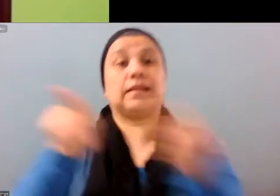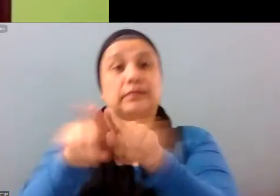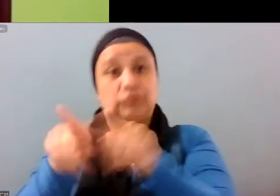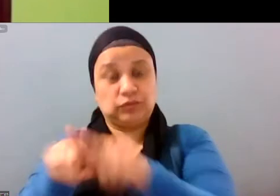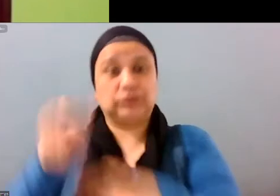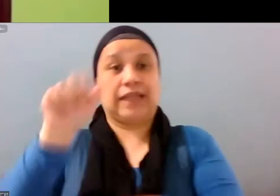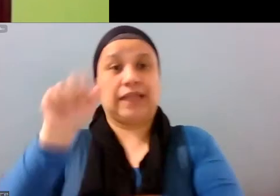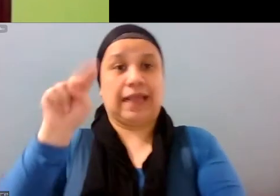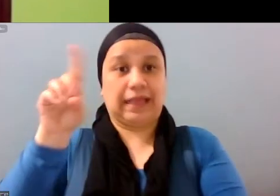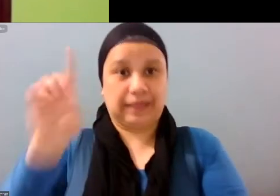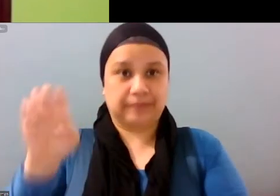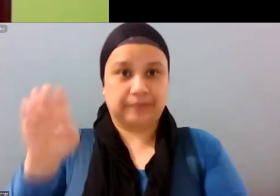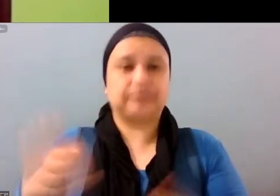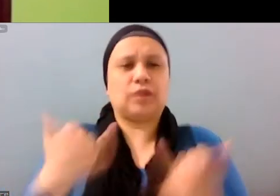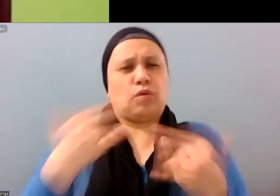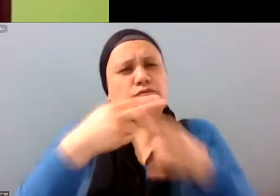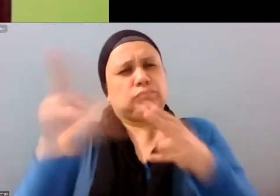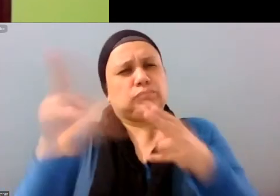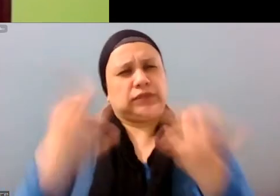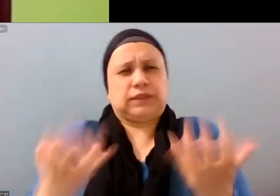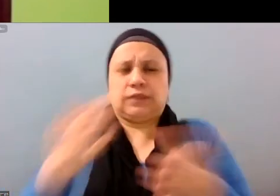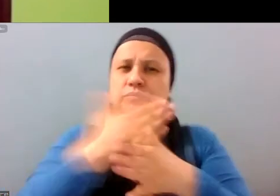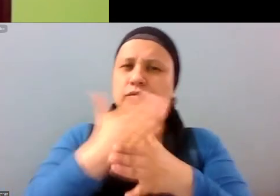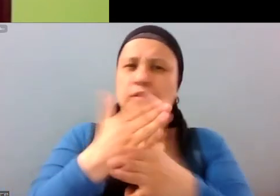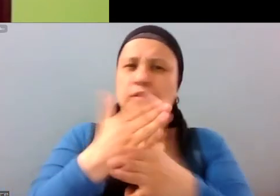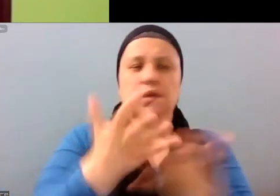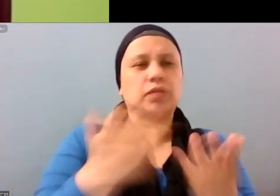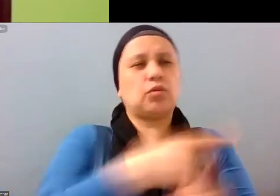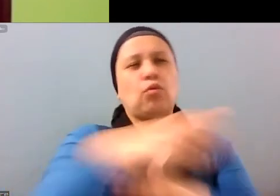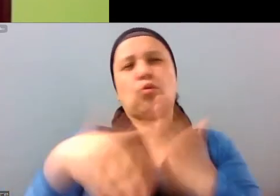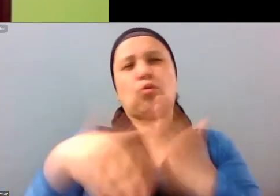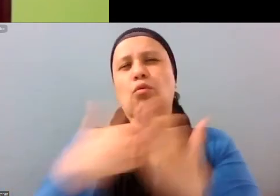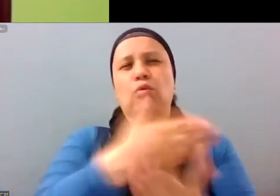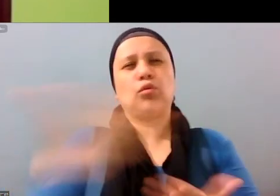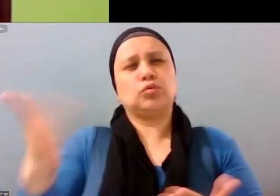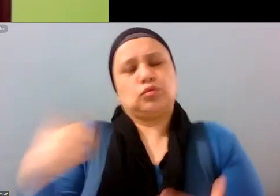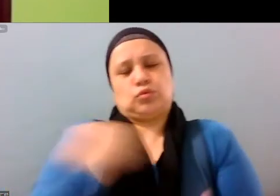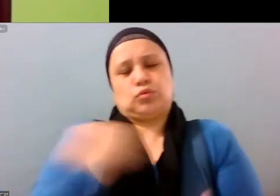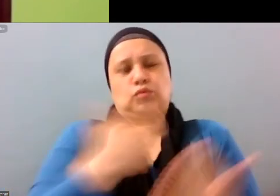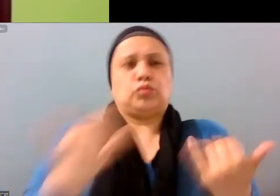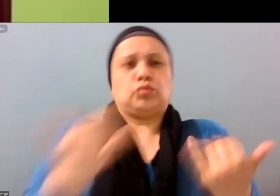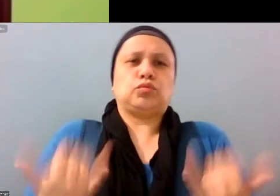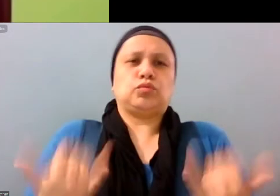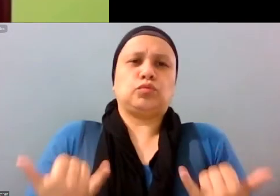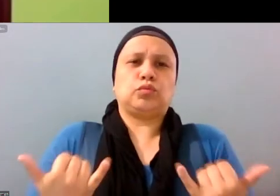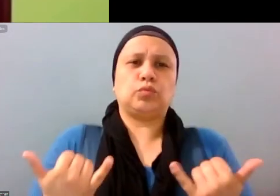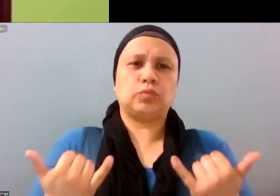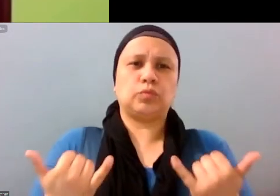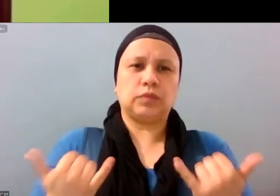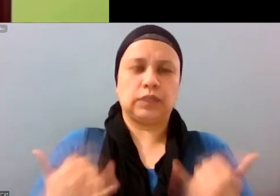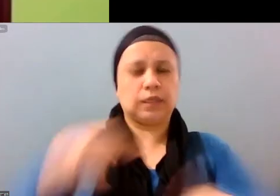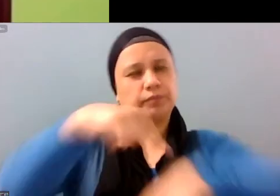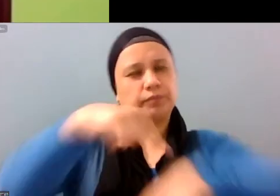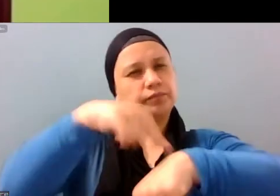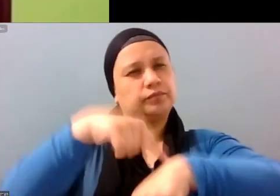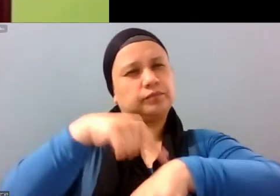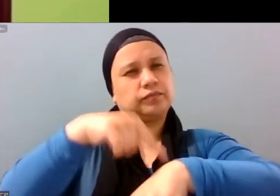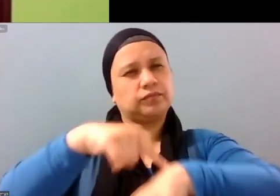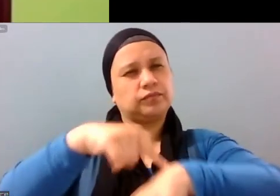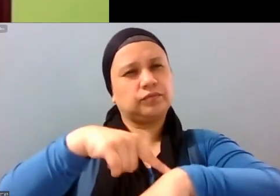compartirles que todos y todas estamos en una época altamente compleja